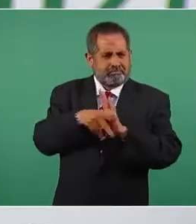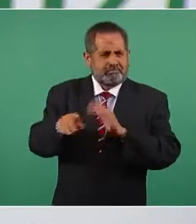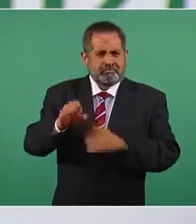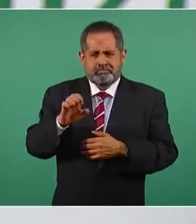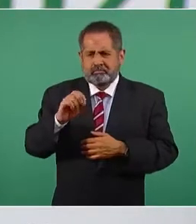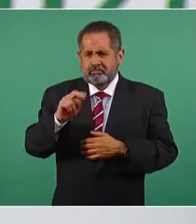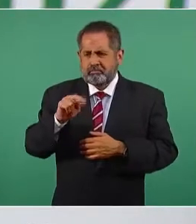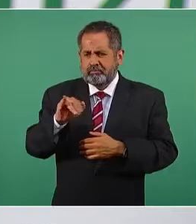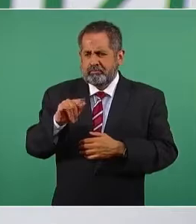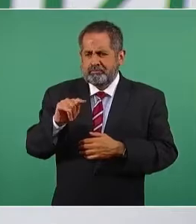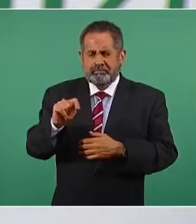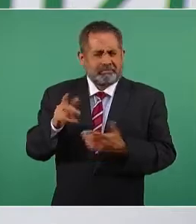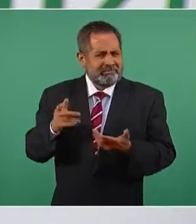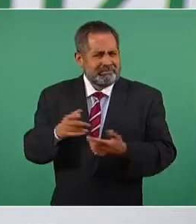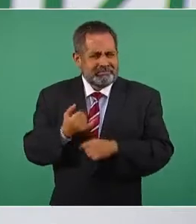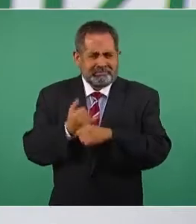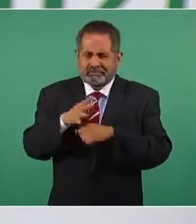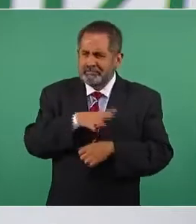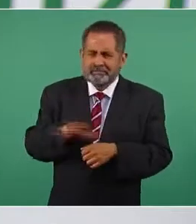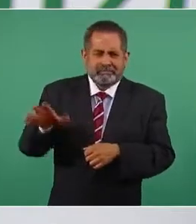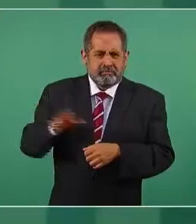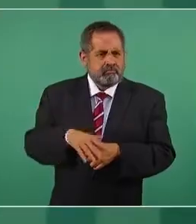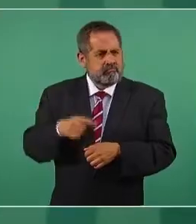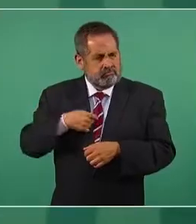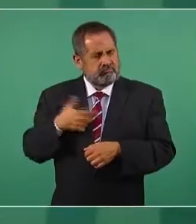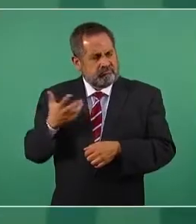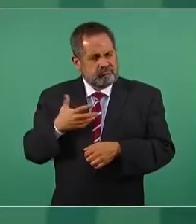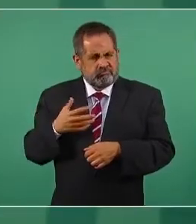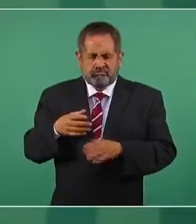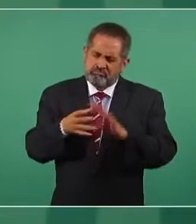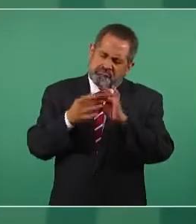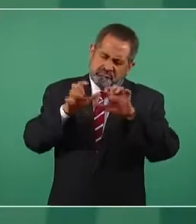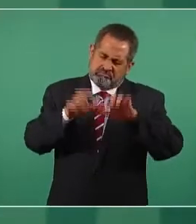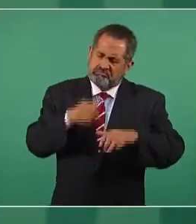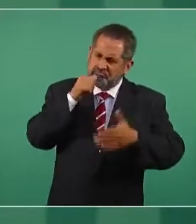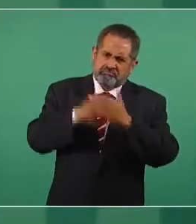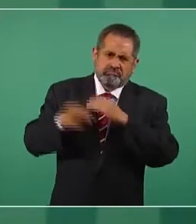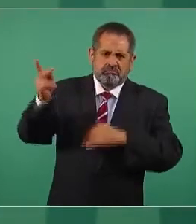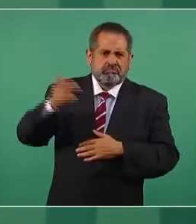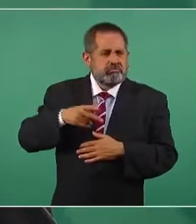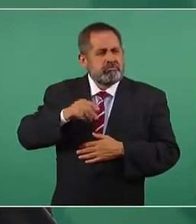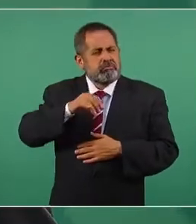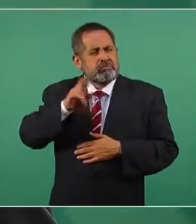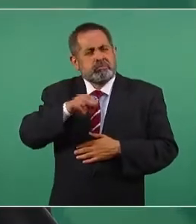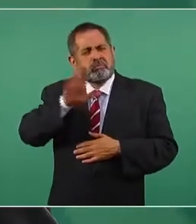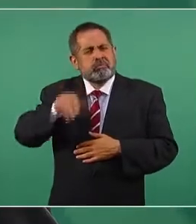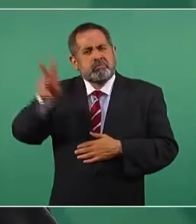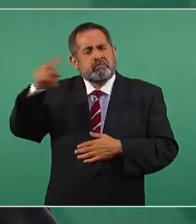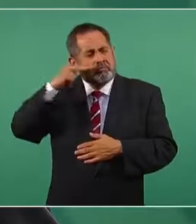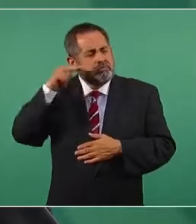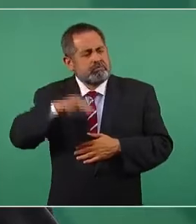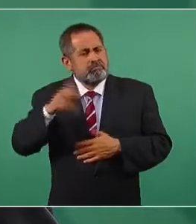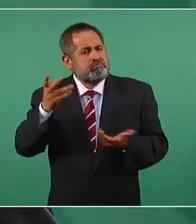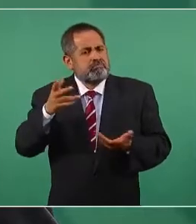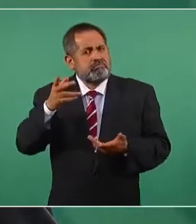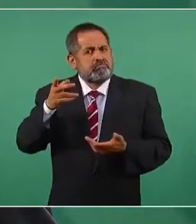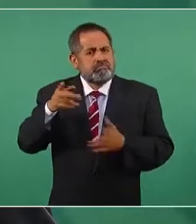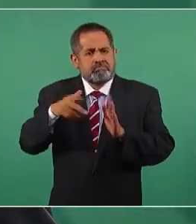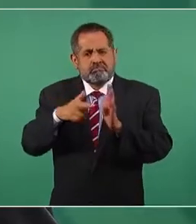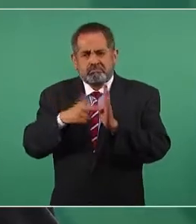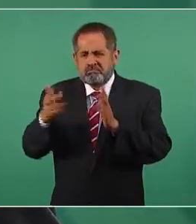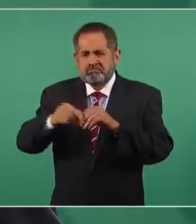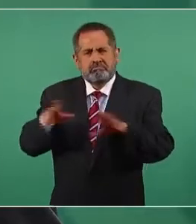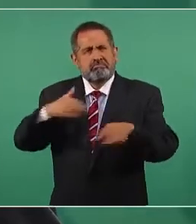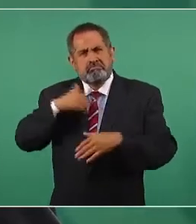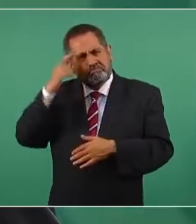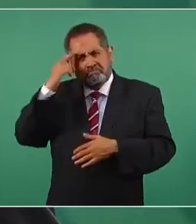la revista y yo me atreví a hacer esa comunicación porque yo nunca había visto una revista que yo recuerde, cuando